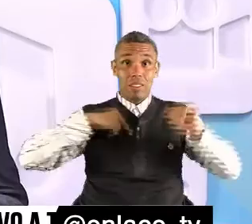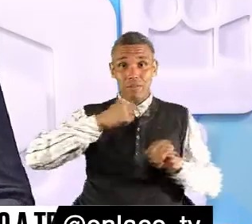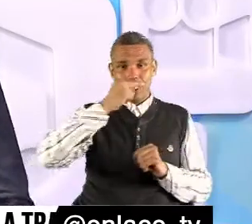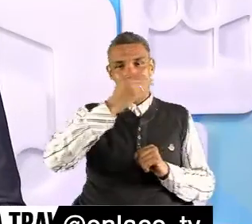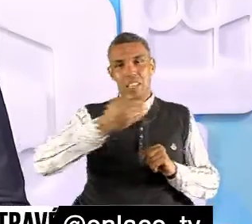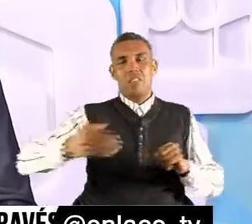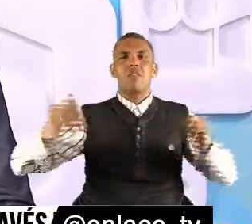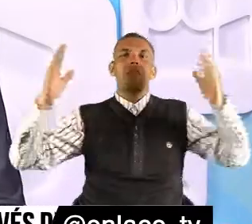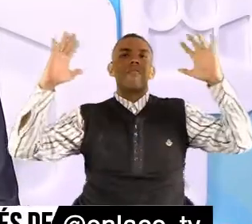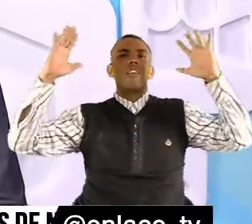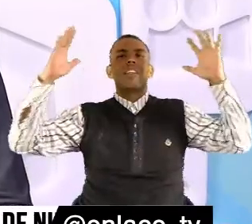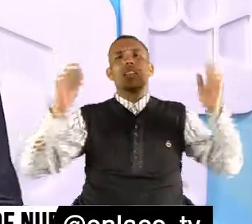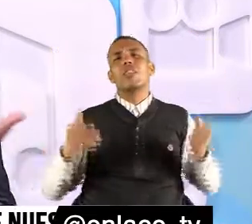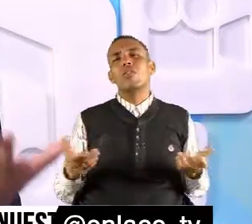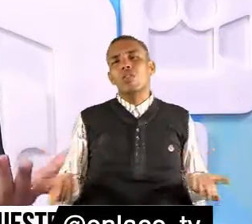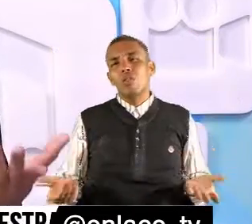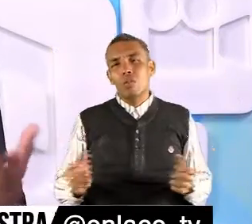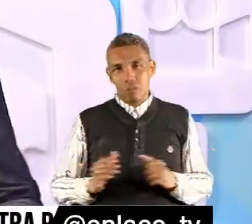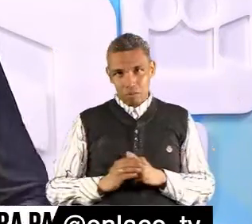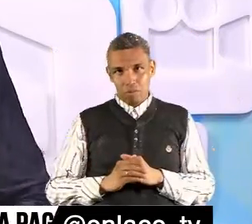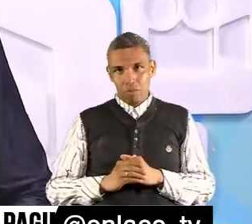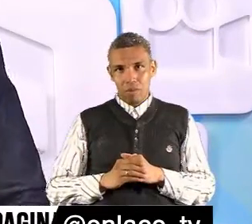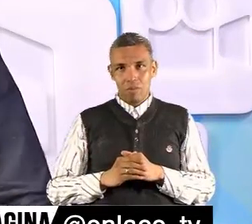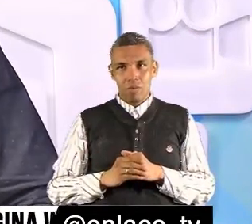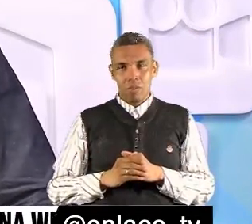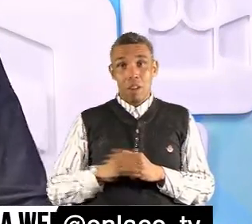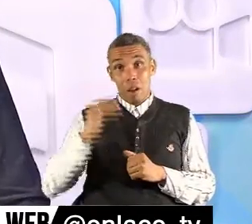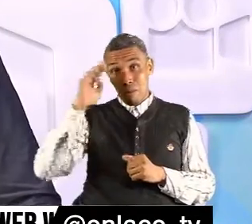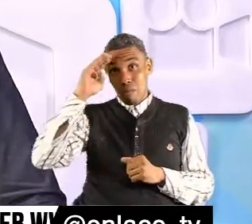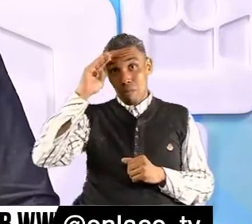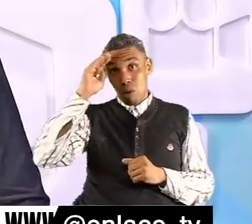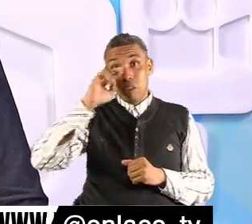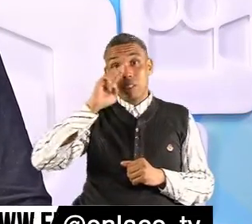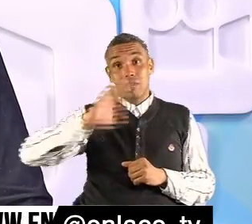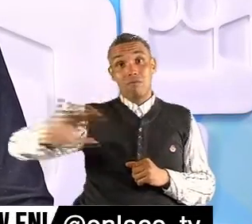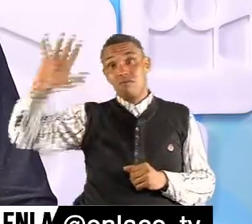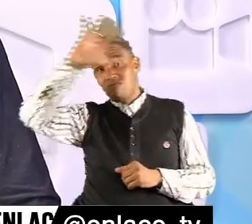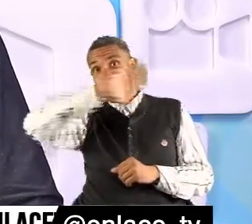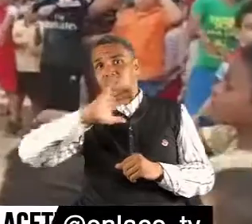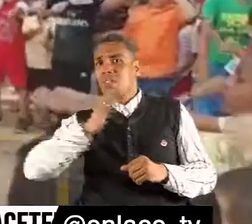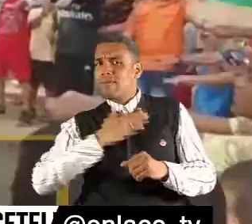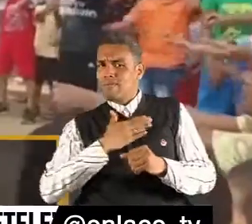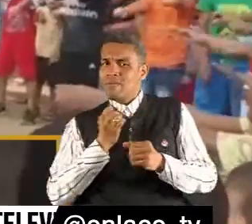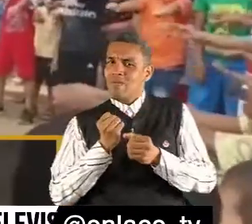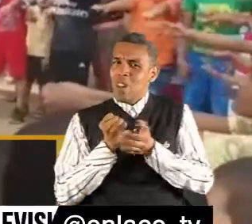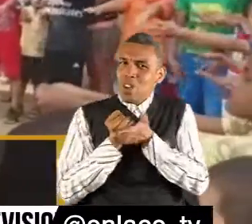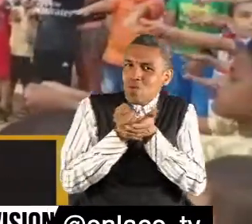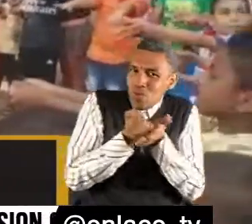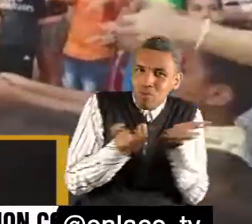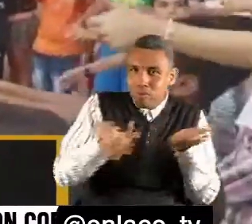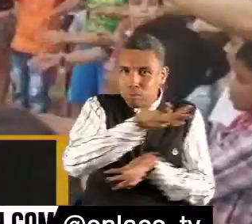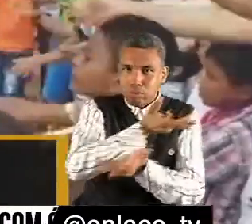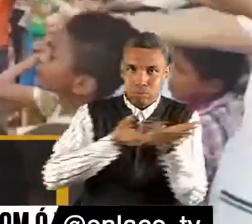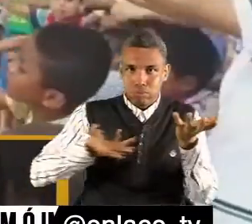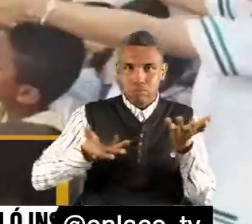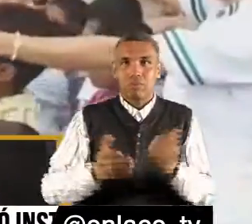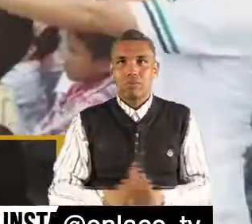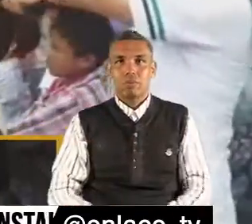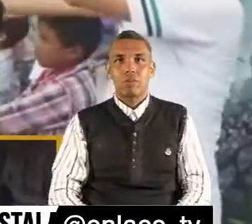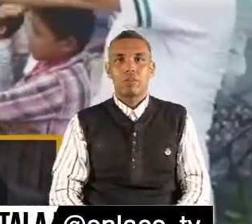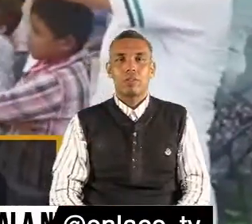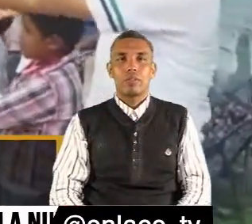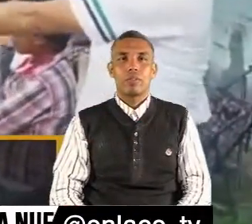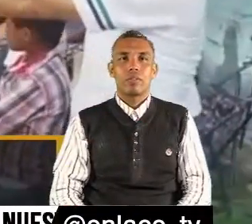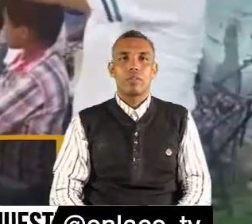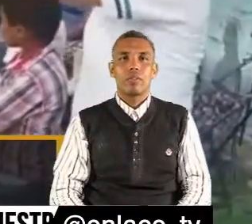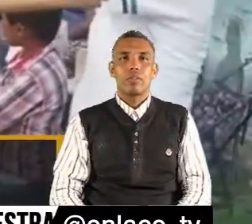Esta celebración la llevaron a cabo en compañía de la Policía Nacional. Con rondas infantiles, recreación